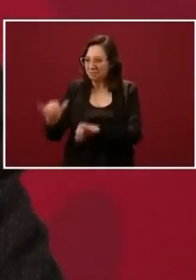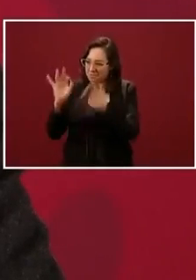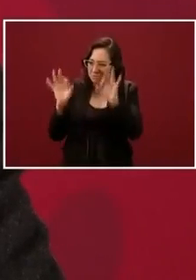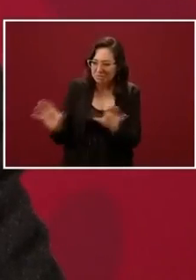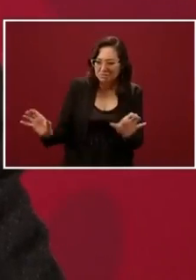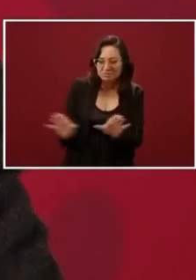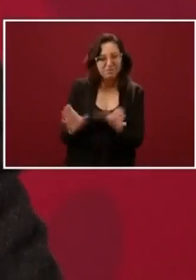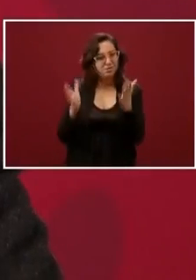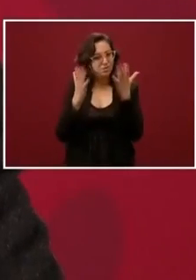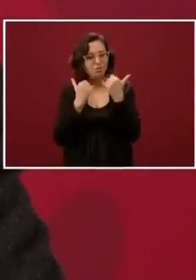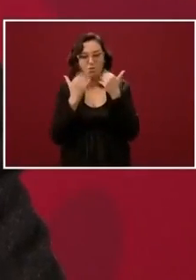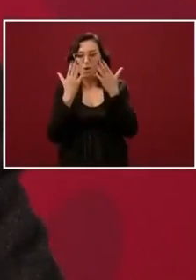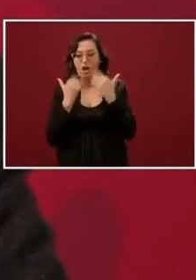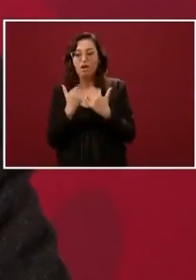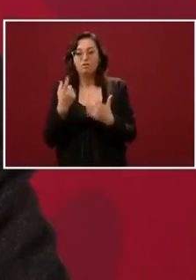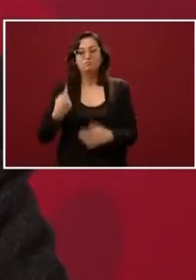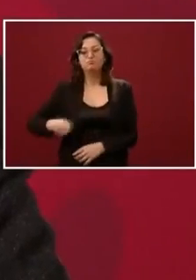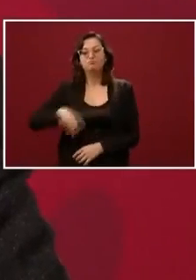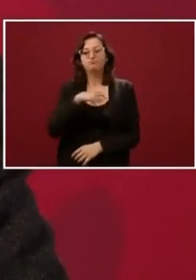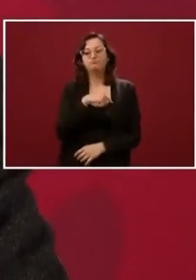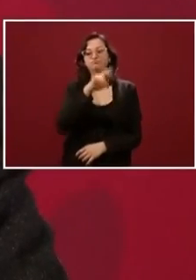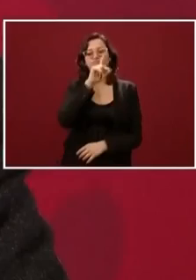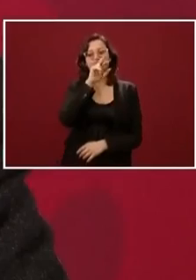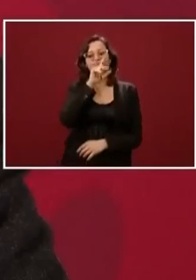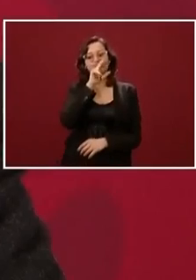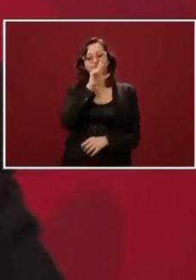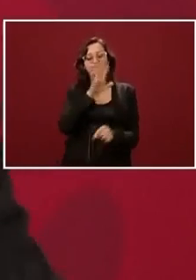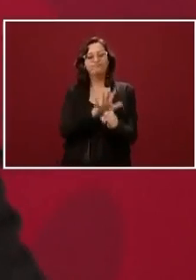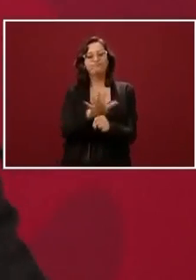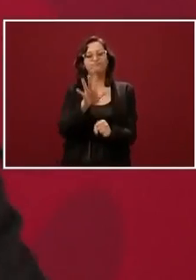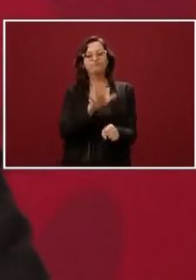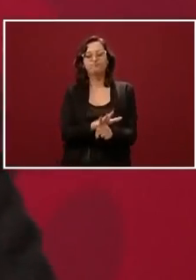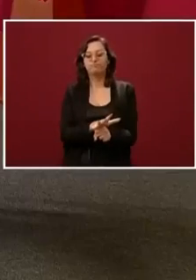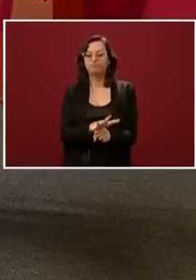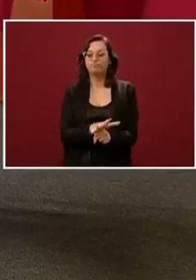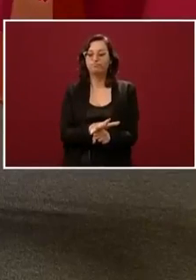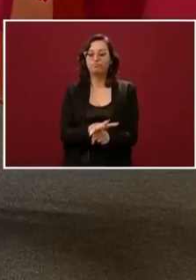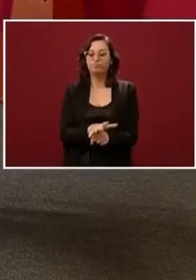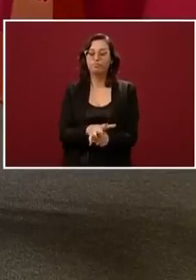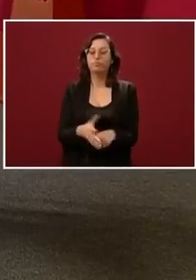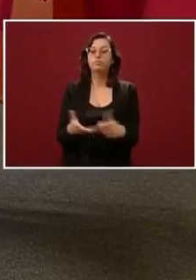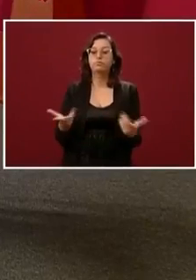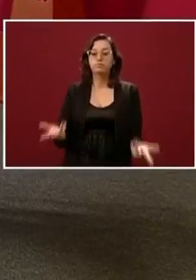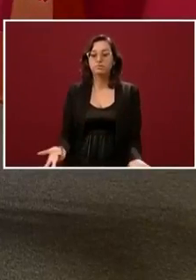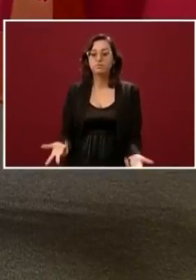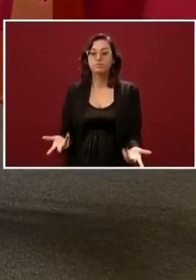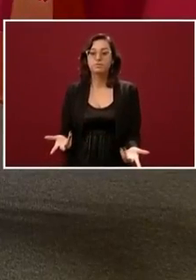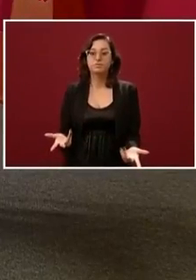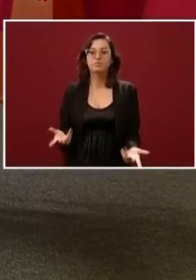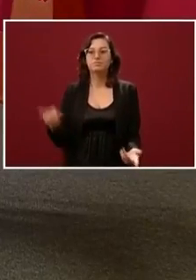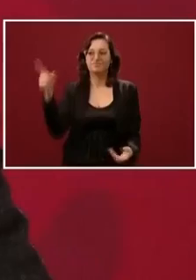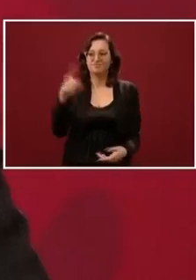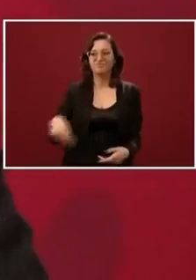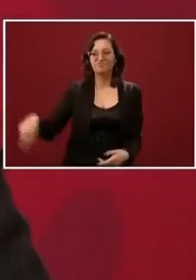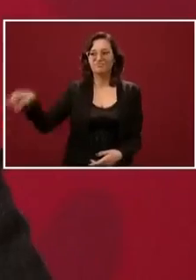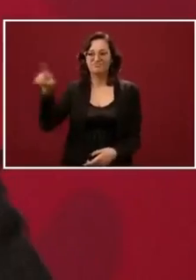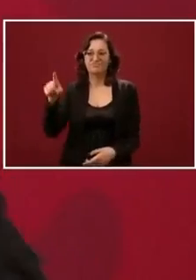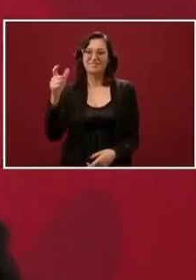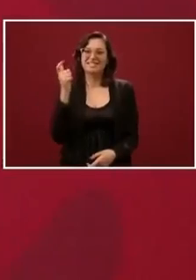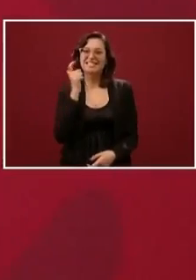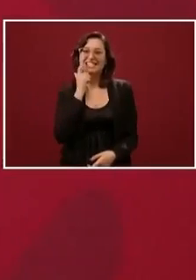características. ¿Qué nos preocupa? Nos preocupa como elemento principal que la estafa, que